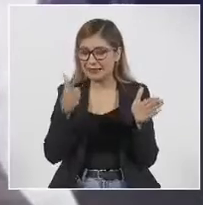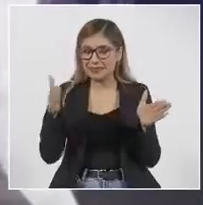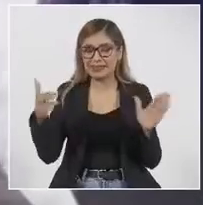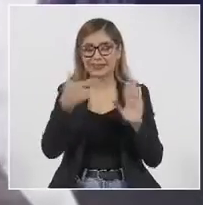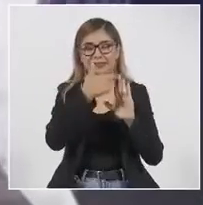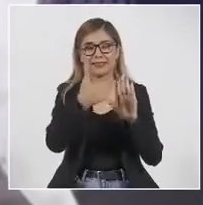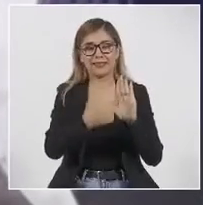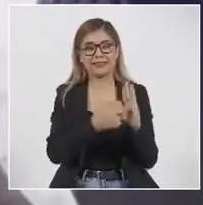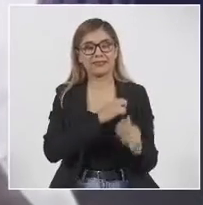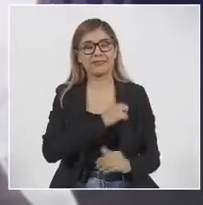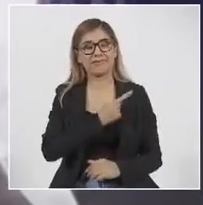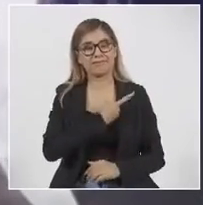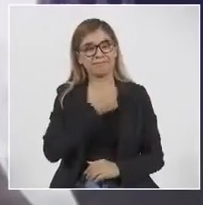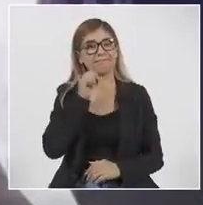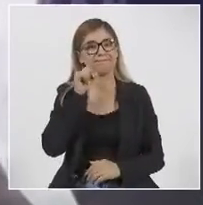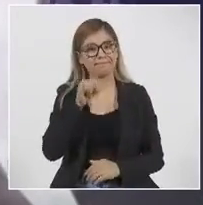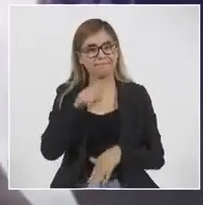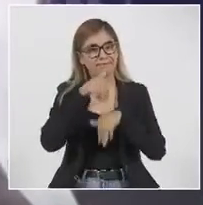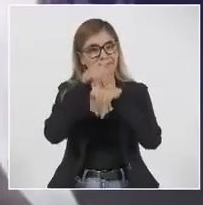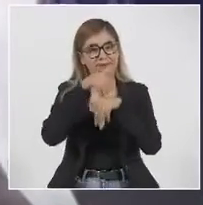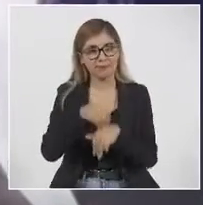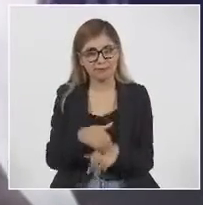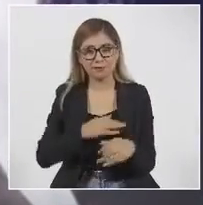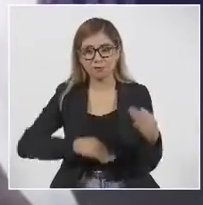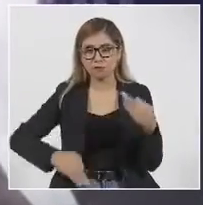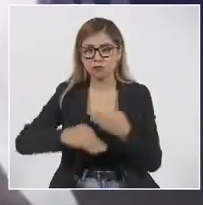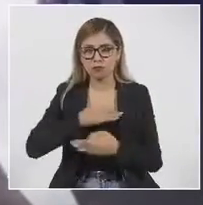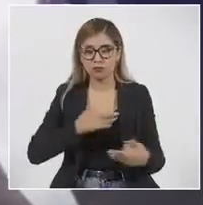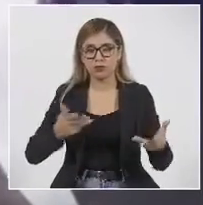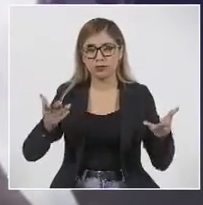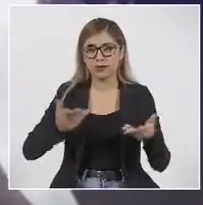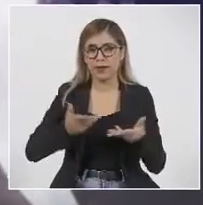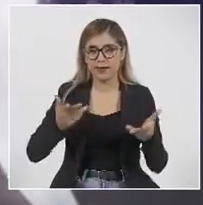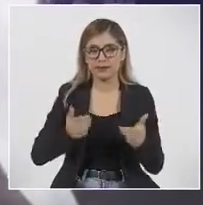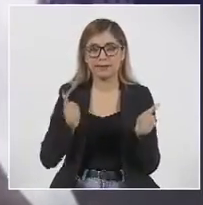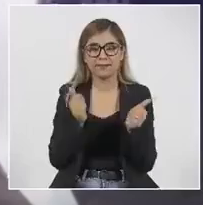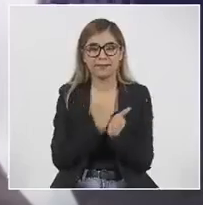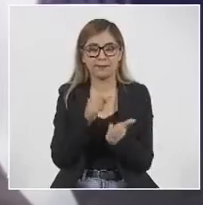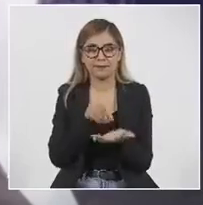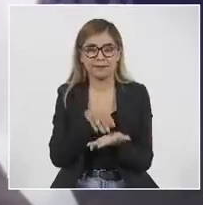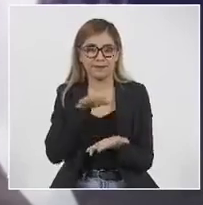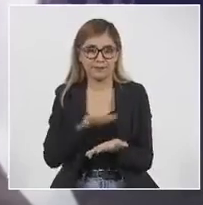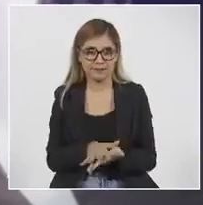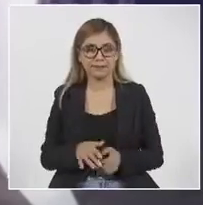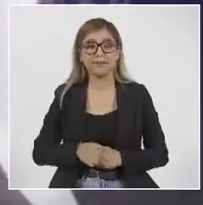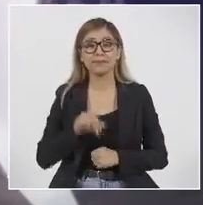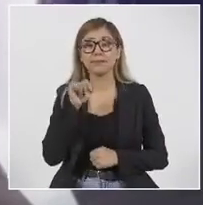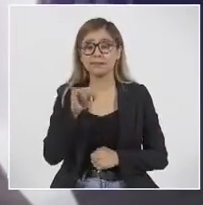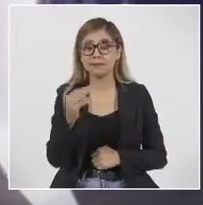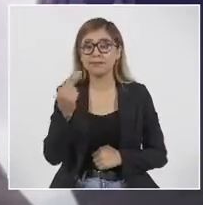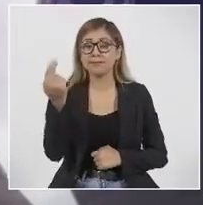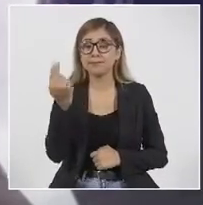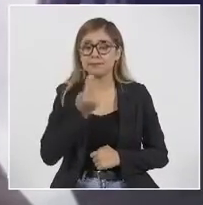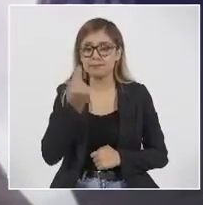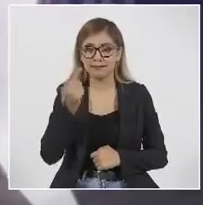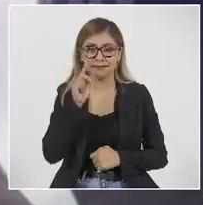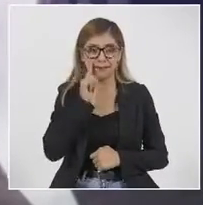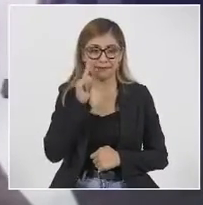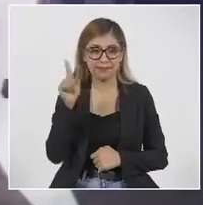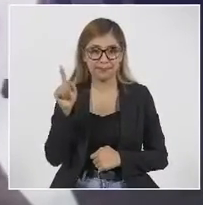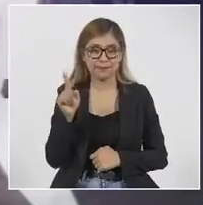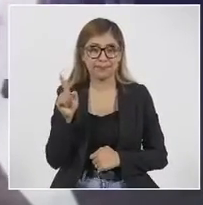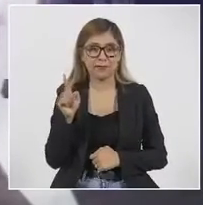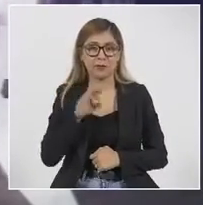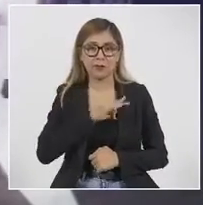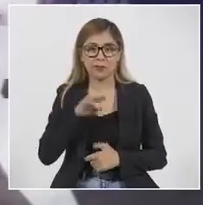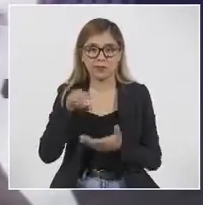sanidad. Entonces, es por eso que todo se está haciendo bajo registro. Entonces, sí hay que ahí se ve el dónde